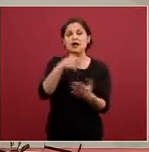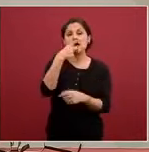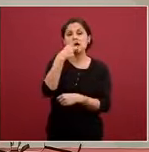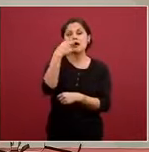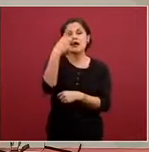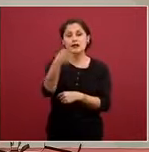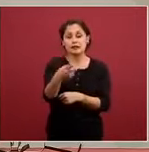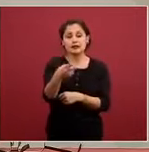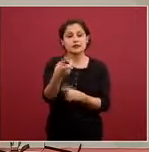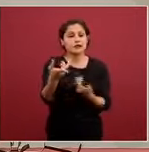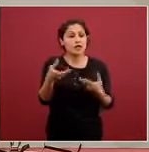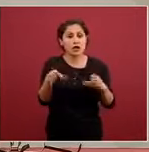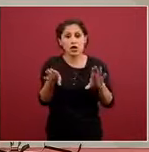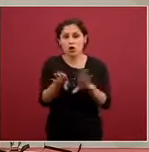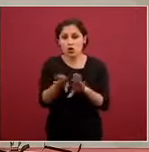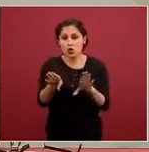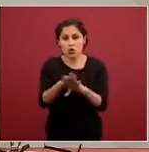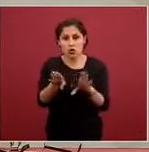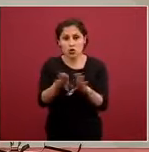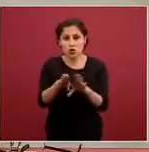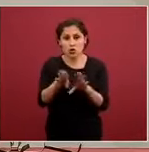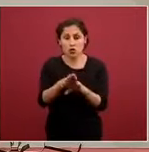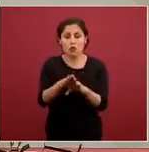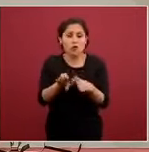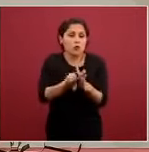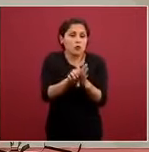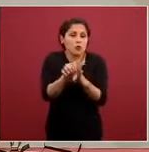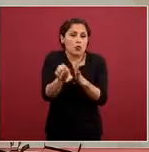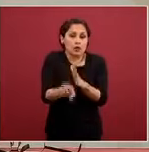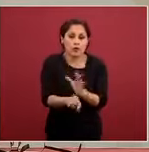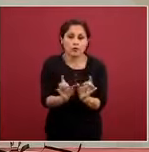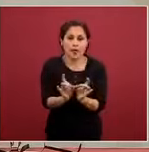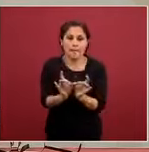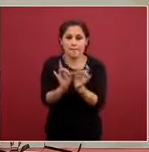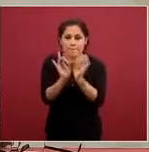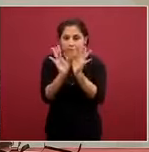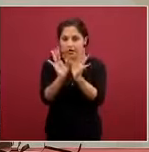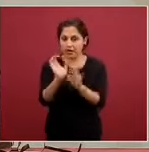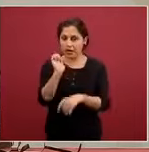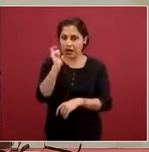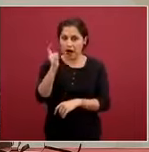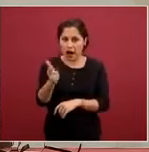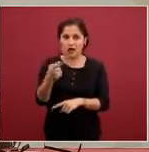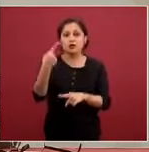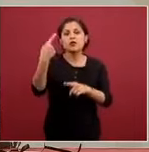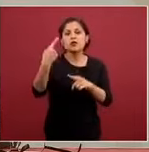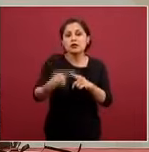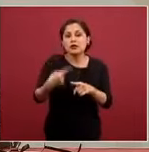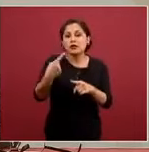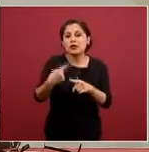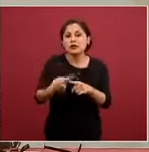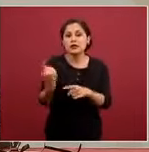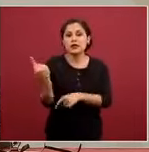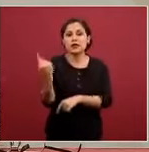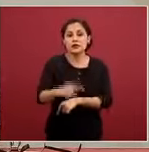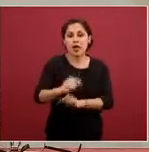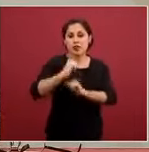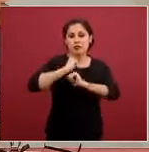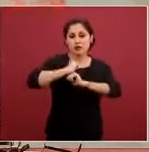de competencias para estas medidas extraordinarias. Le corresponde a la Autoridad Sanitaria